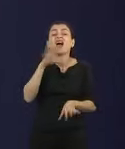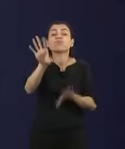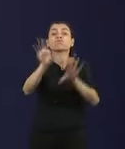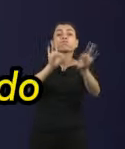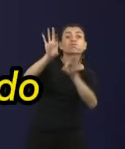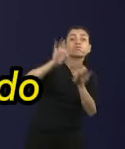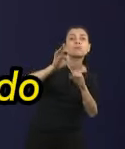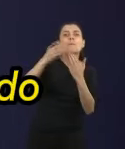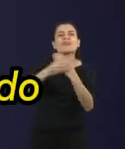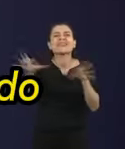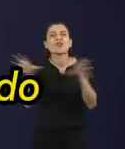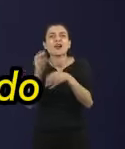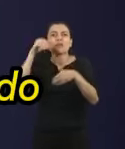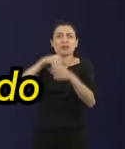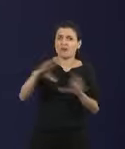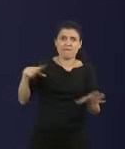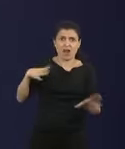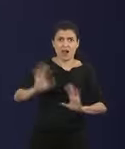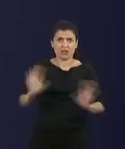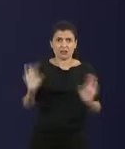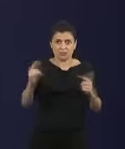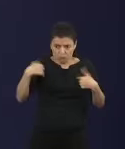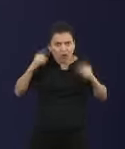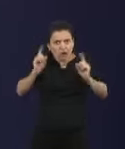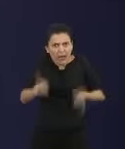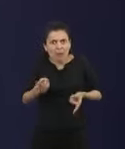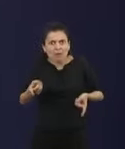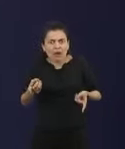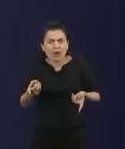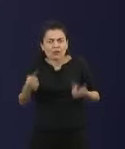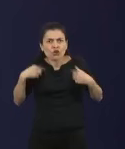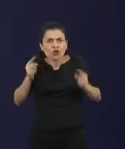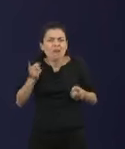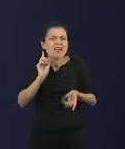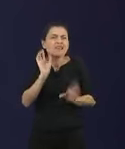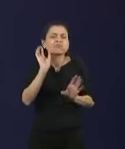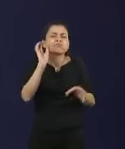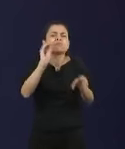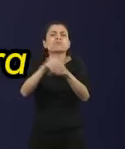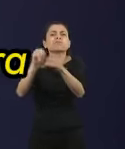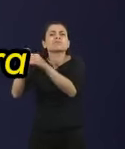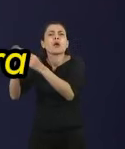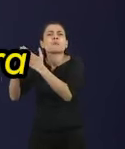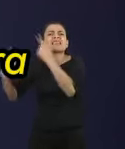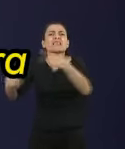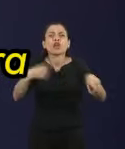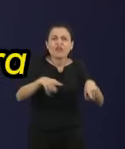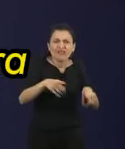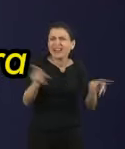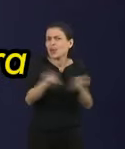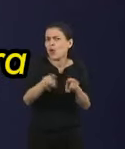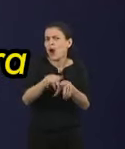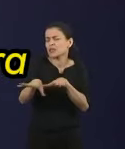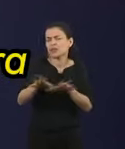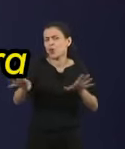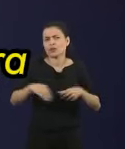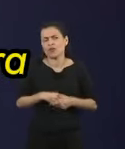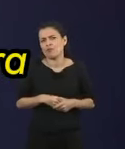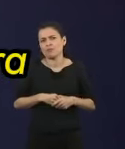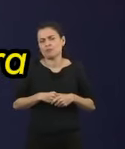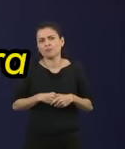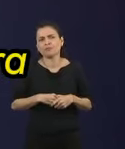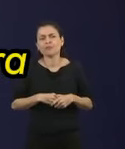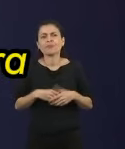e Bueno de hecho a mí me ha pasado digamos Así que eso ha pasado en todos los ministerios e con